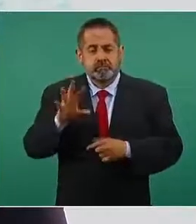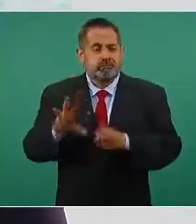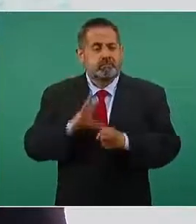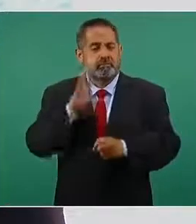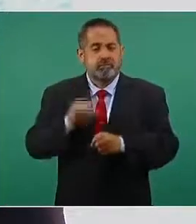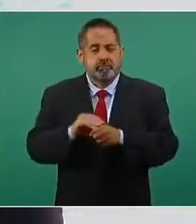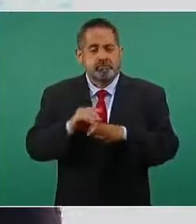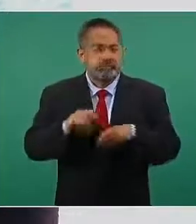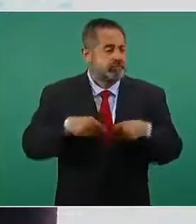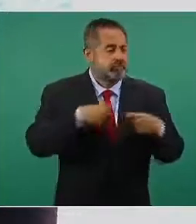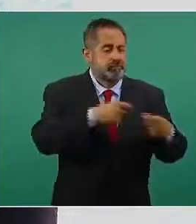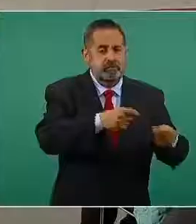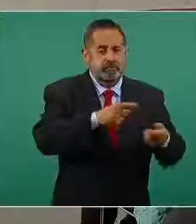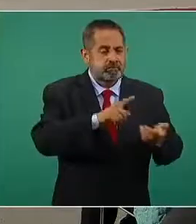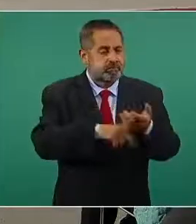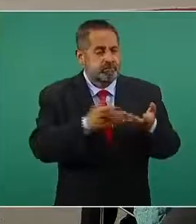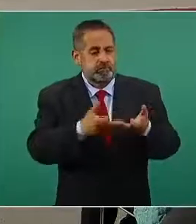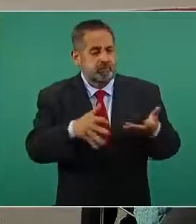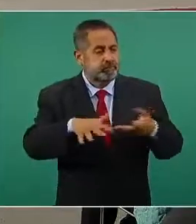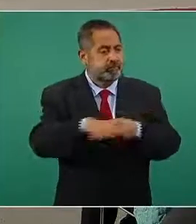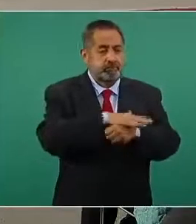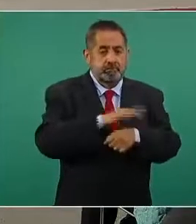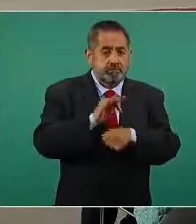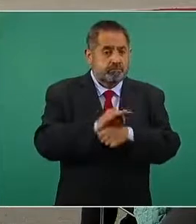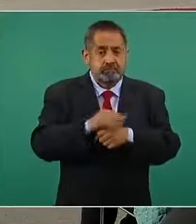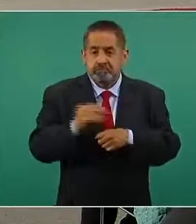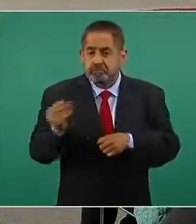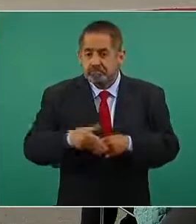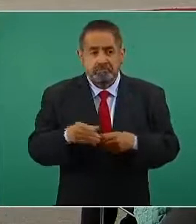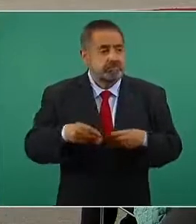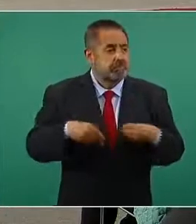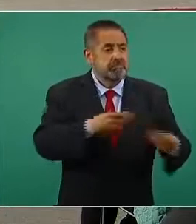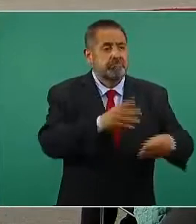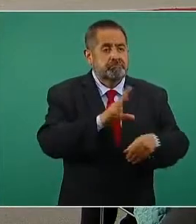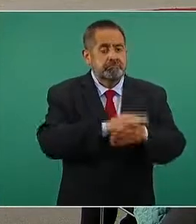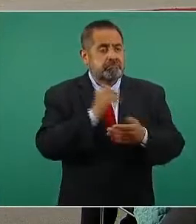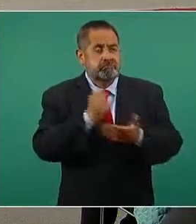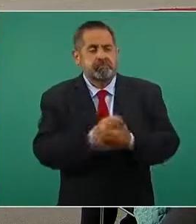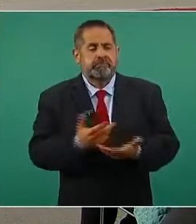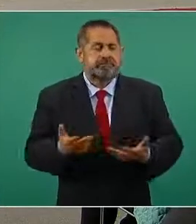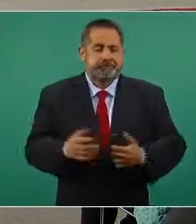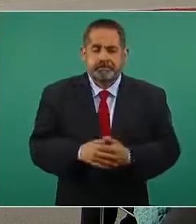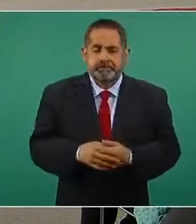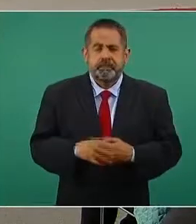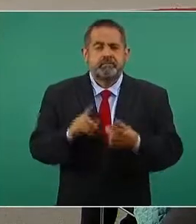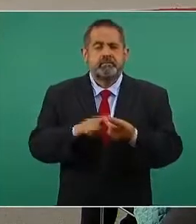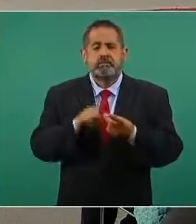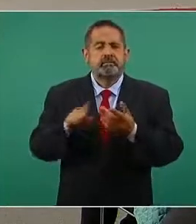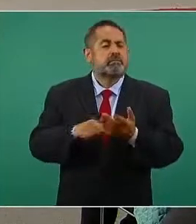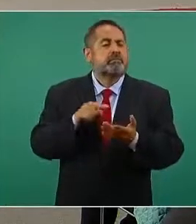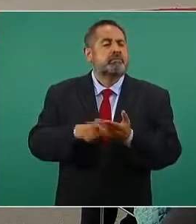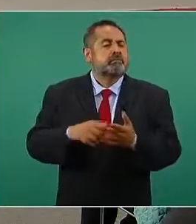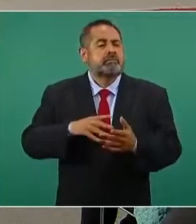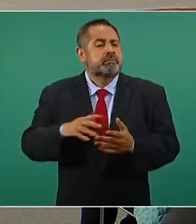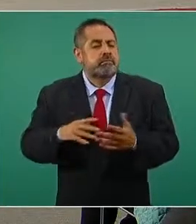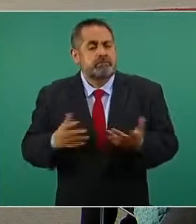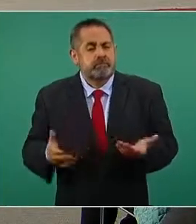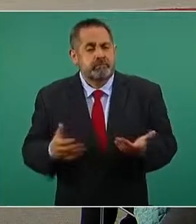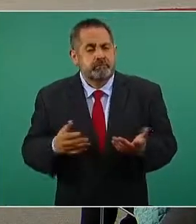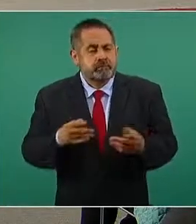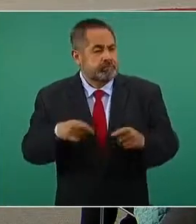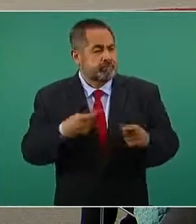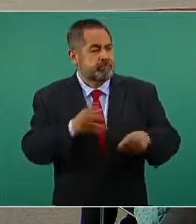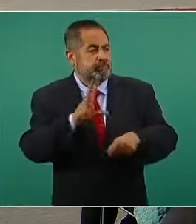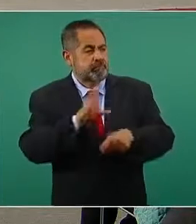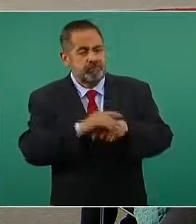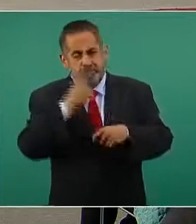total de esa superficie protegida. ¿En dónde están estas áreas naturales protegidas que haya concesión